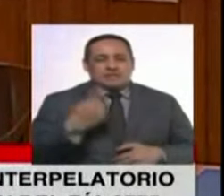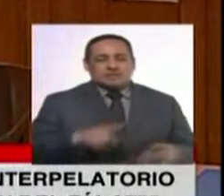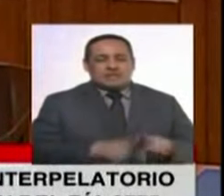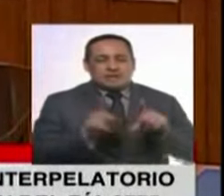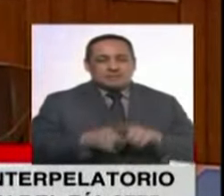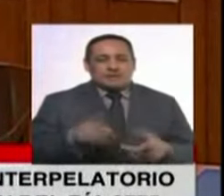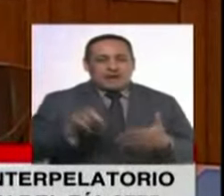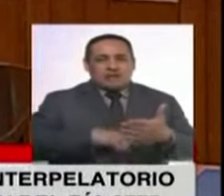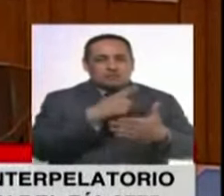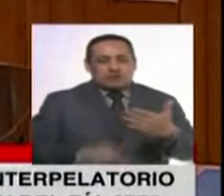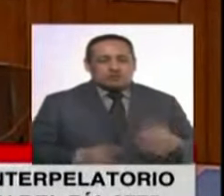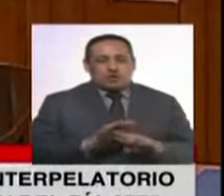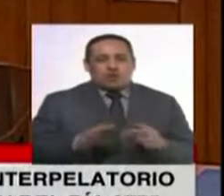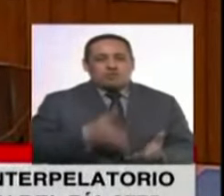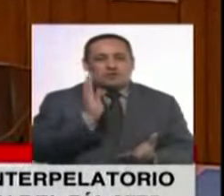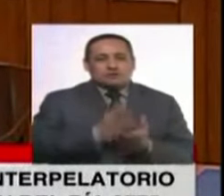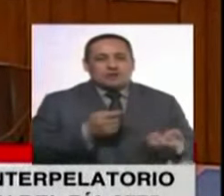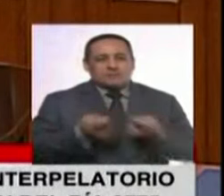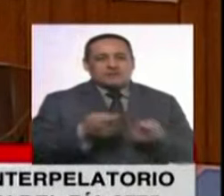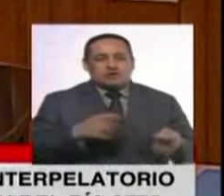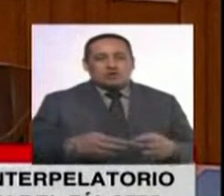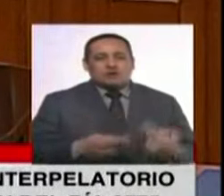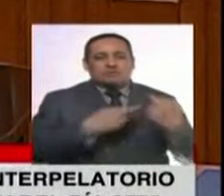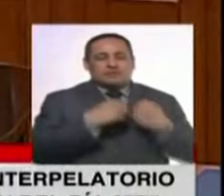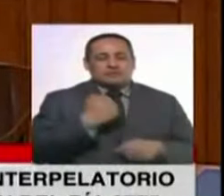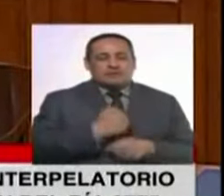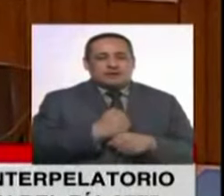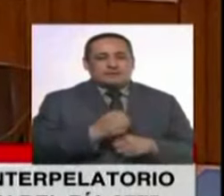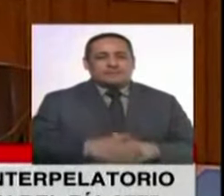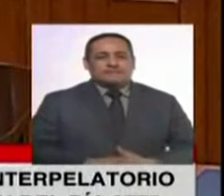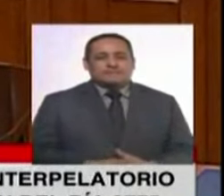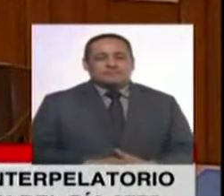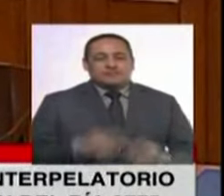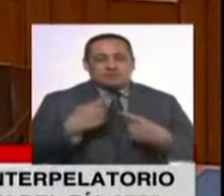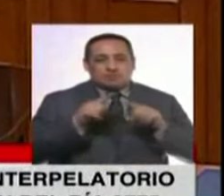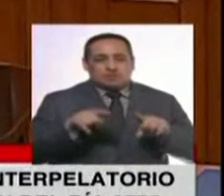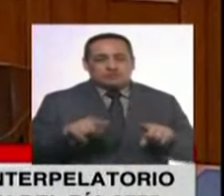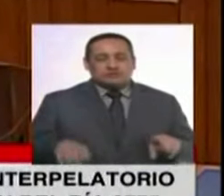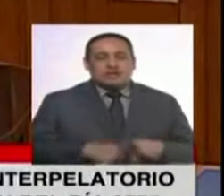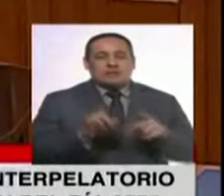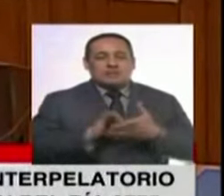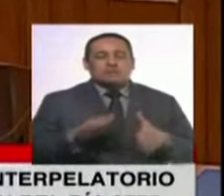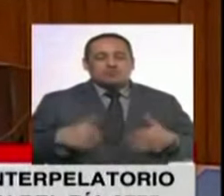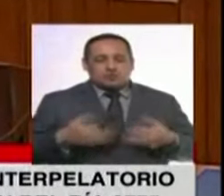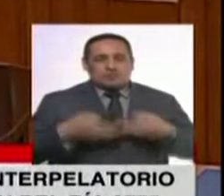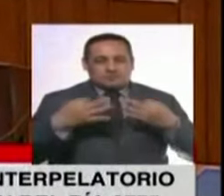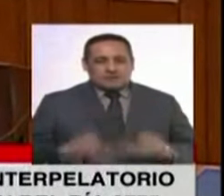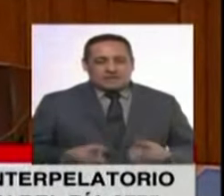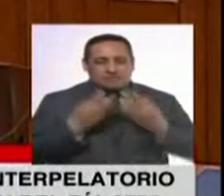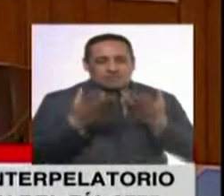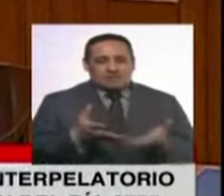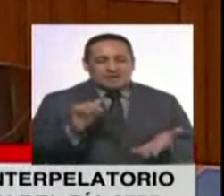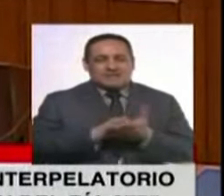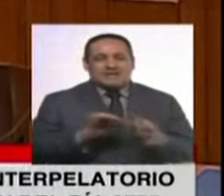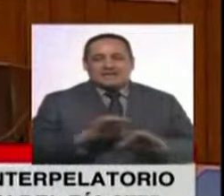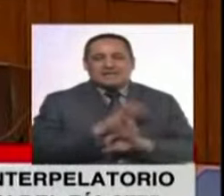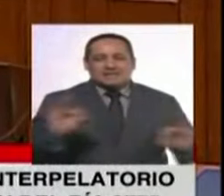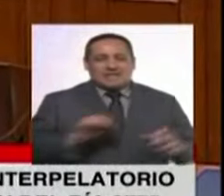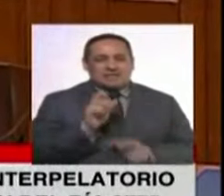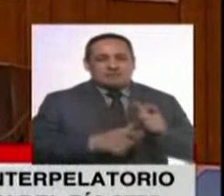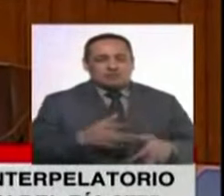inhabilitación o por sanción administrativa o funcional por ello puedo afirmar que ninguno